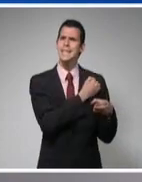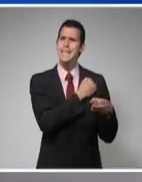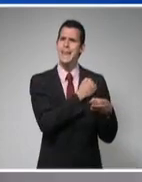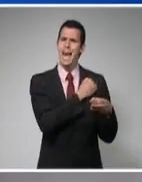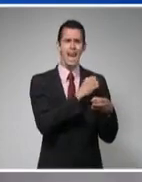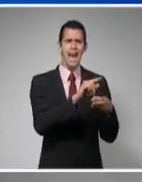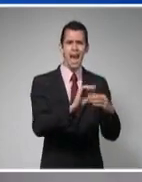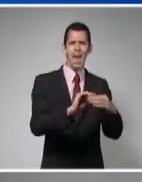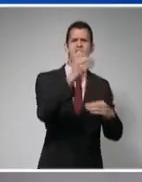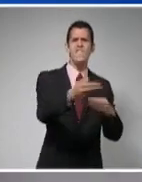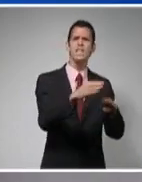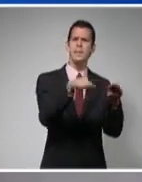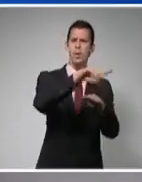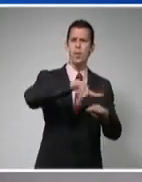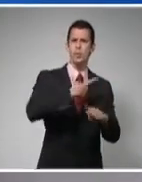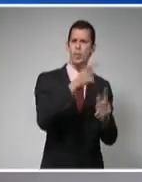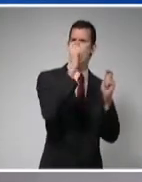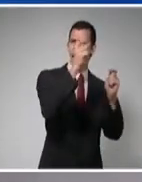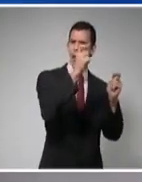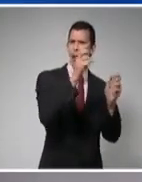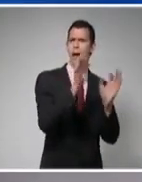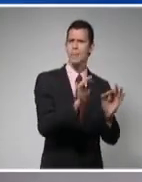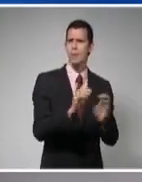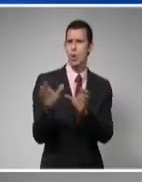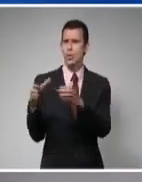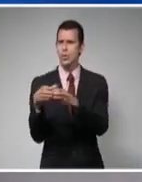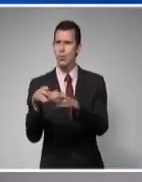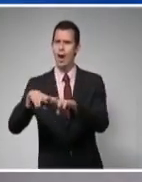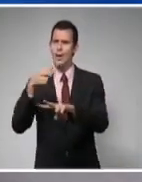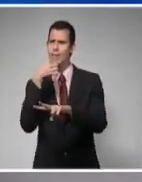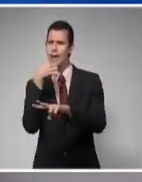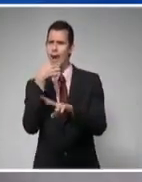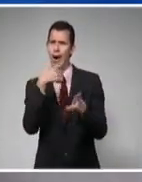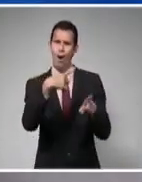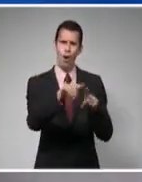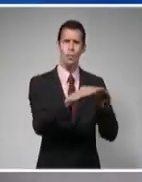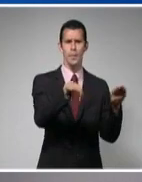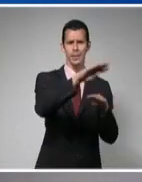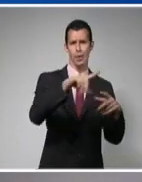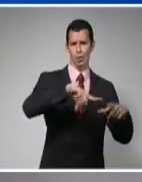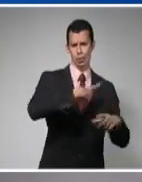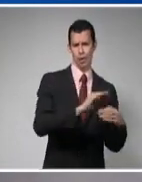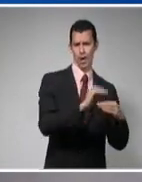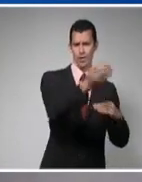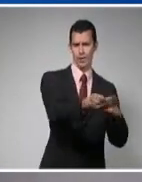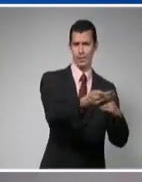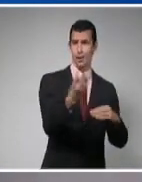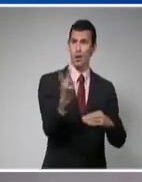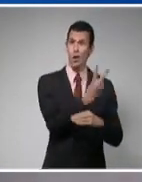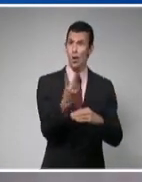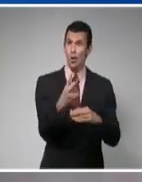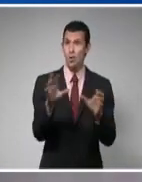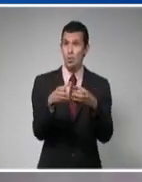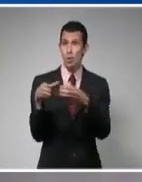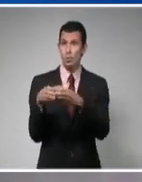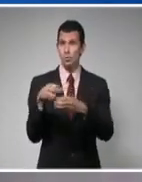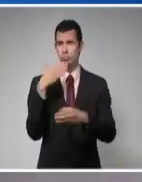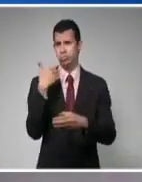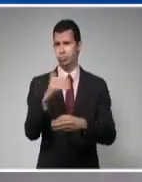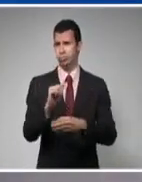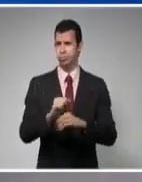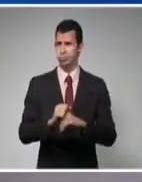27N. Las contradicciones que se generan entre los miembros de uno y de otro grupo son muy fuertes, fuertes por muchísimas razones, que van desde